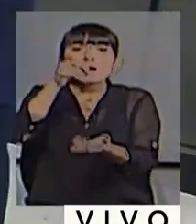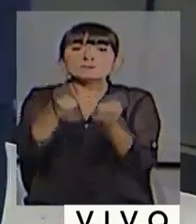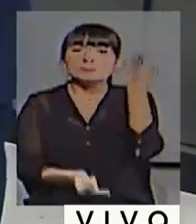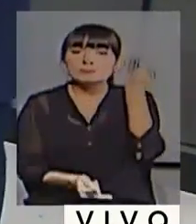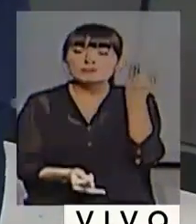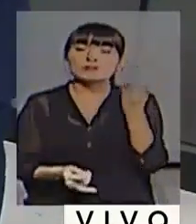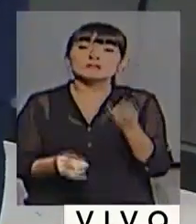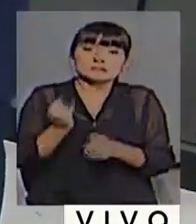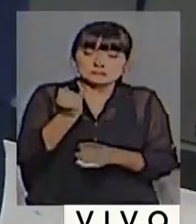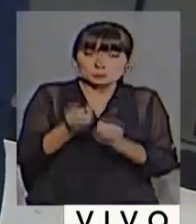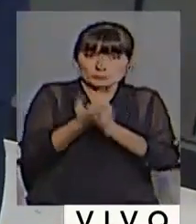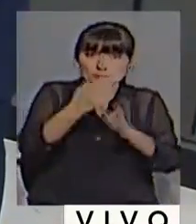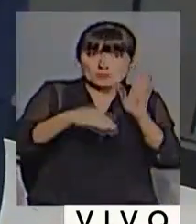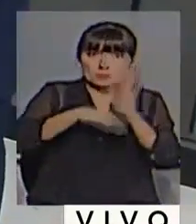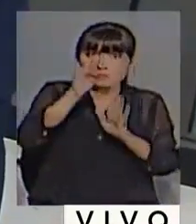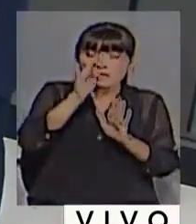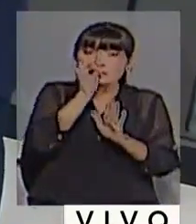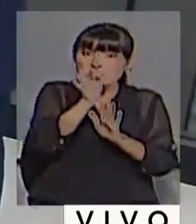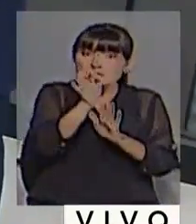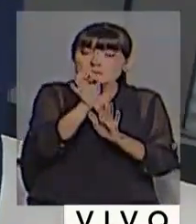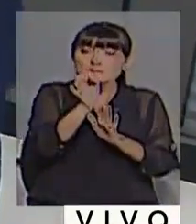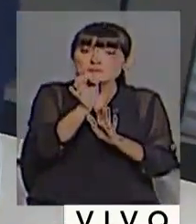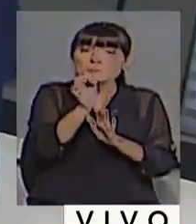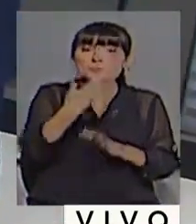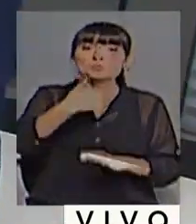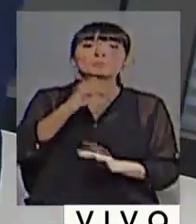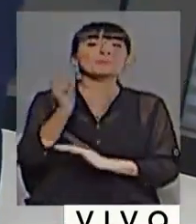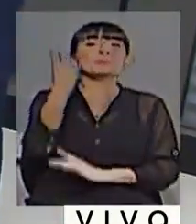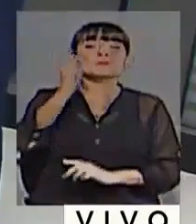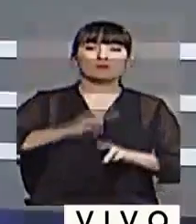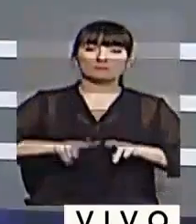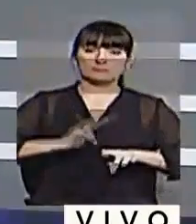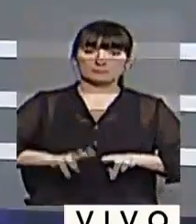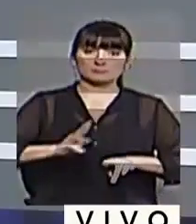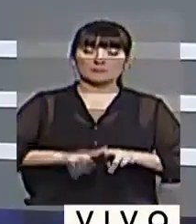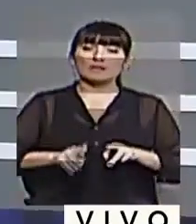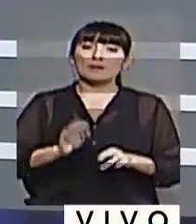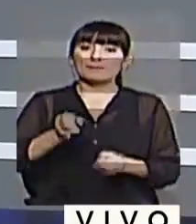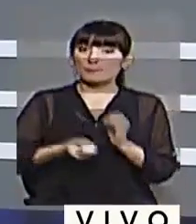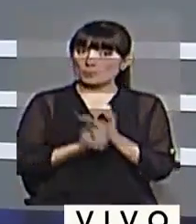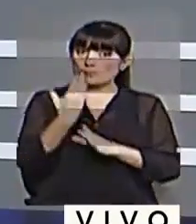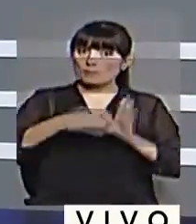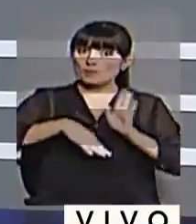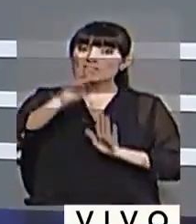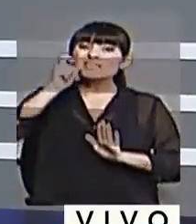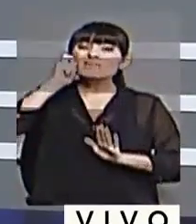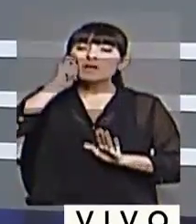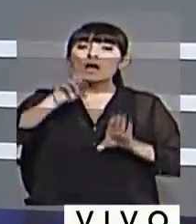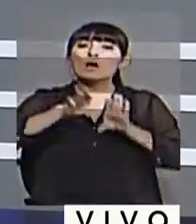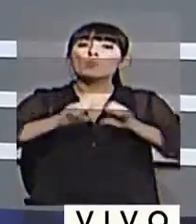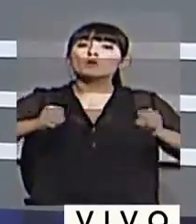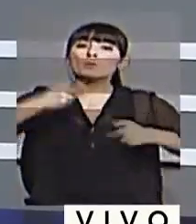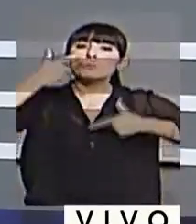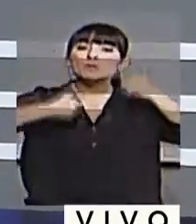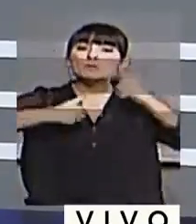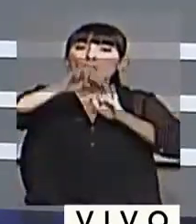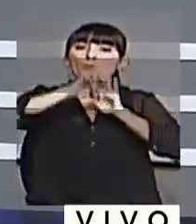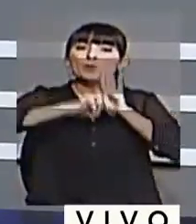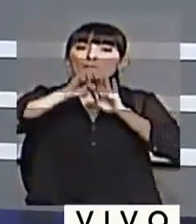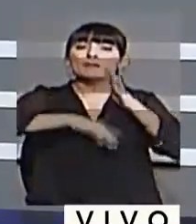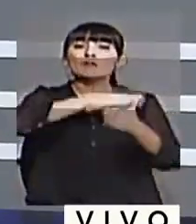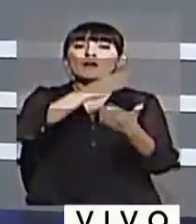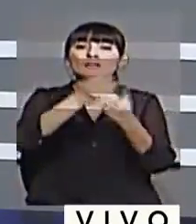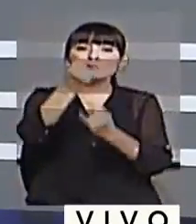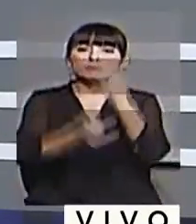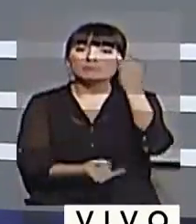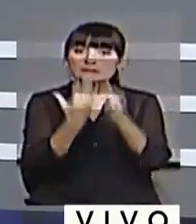Nueva Mayoría fue definida, y esa es una de las primeras cosas que nosotros queremos corregir. Fue definida como un acuerdo político-programático que llegaba a marzo del